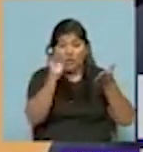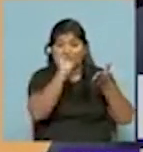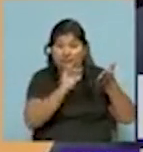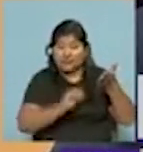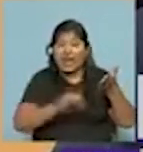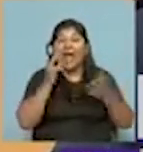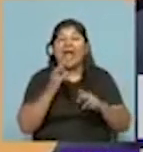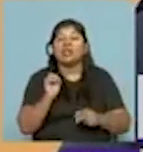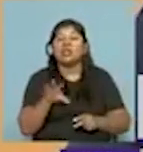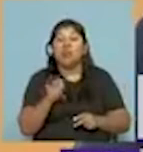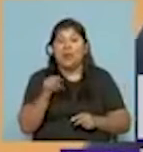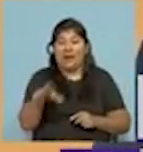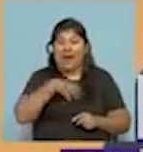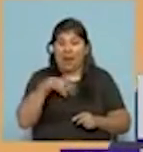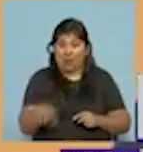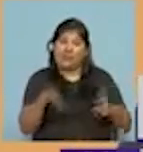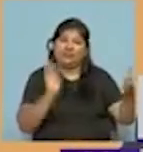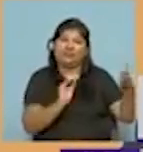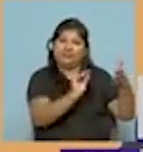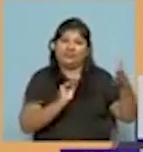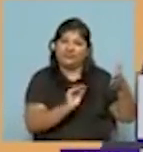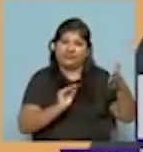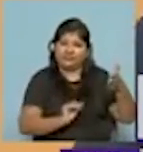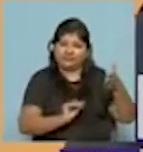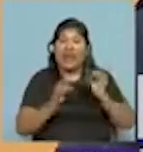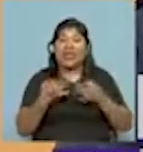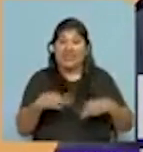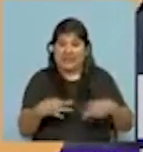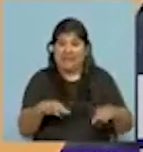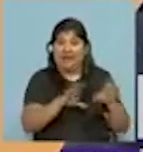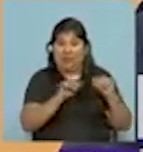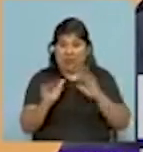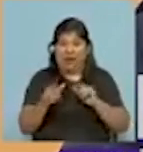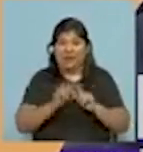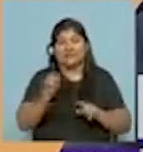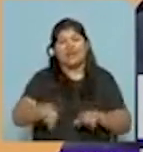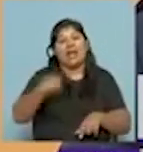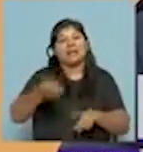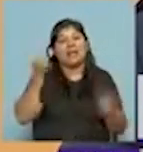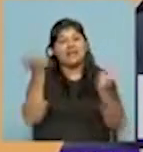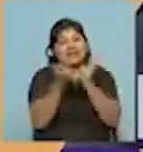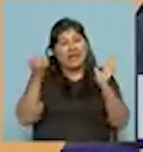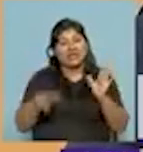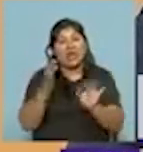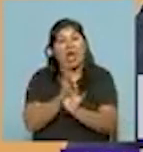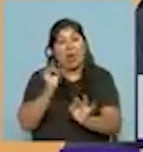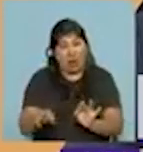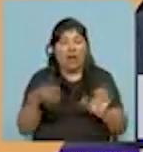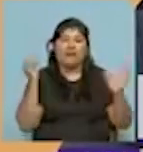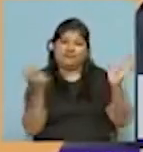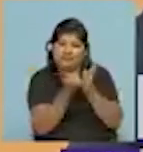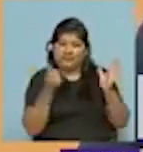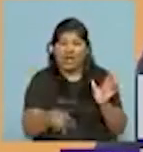tener el sello original de la institución educativa y éste tiene que decir que o hacer referencia que son